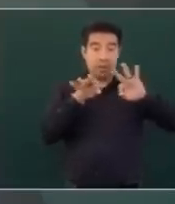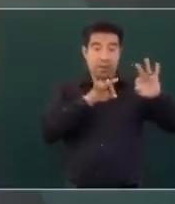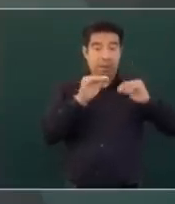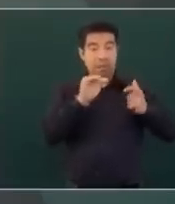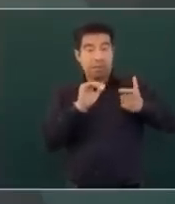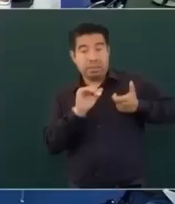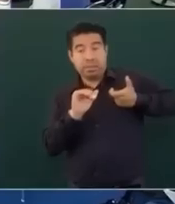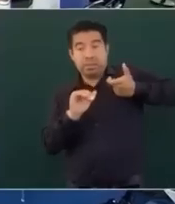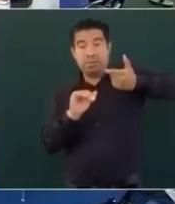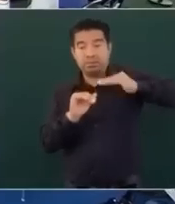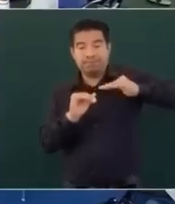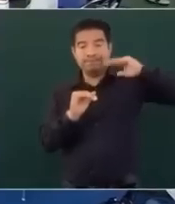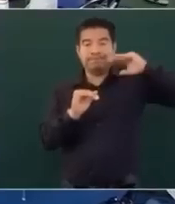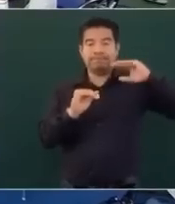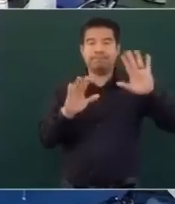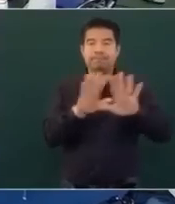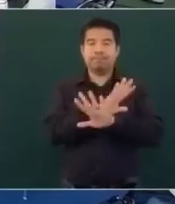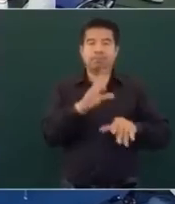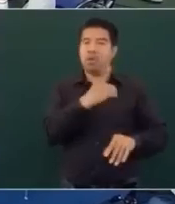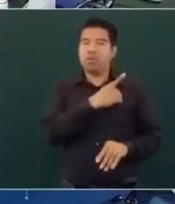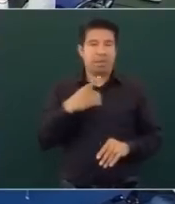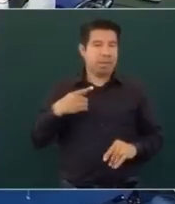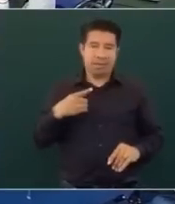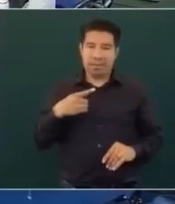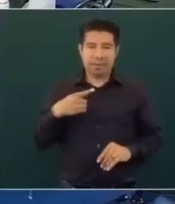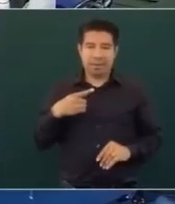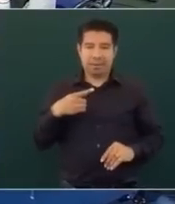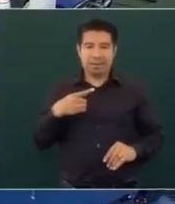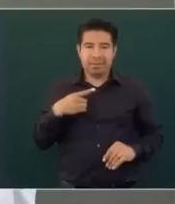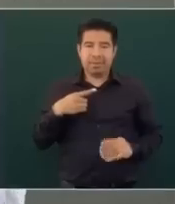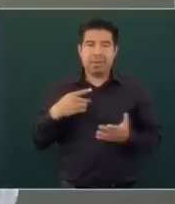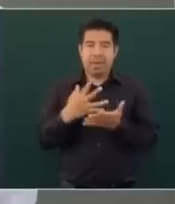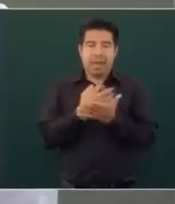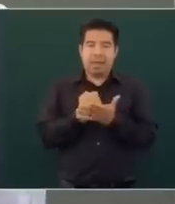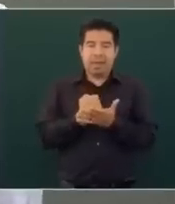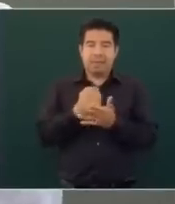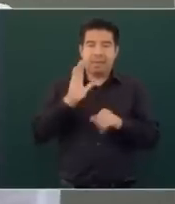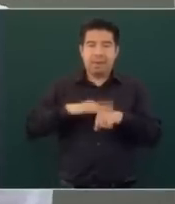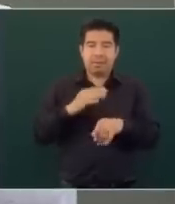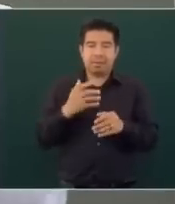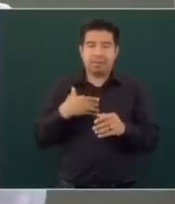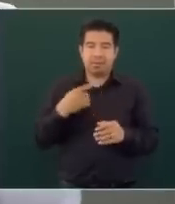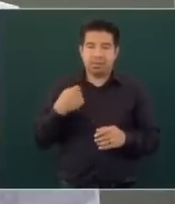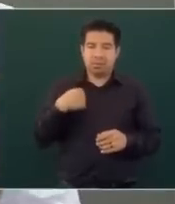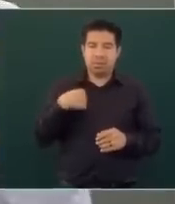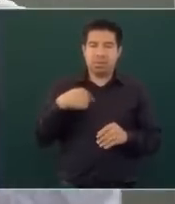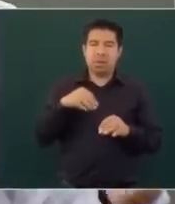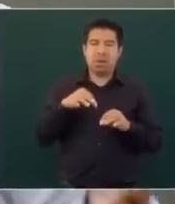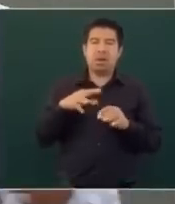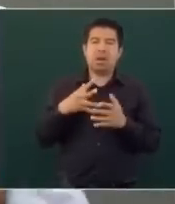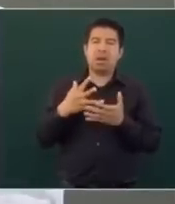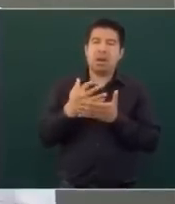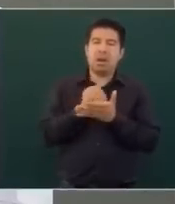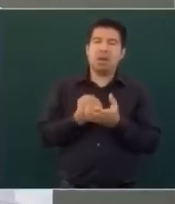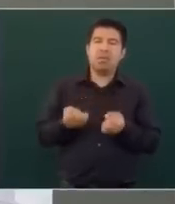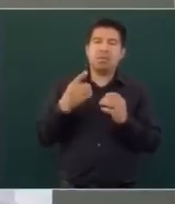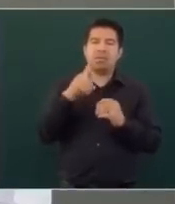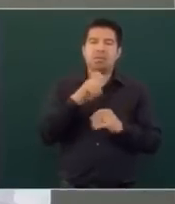como sueldo, el presidente de la República. Y yo gano 140, 150 mil pesos